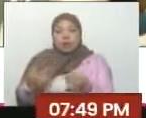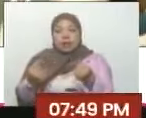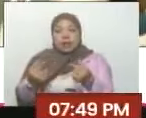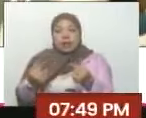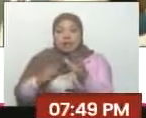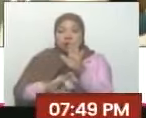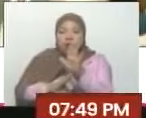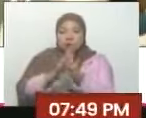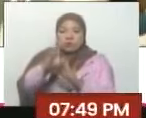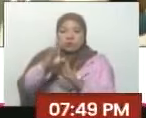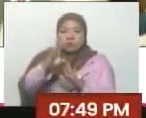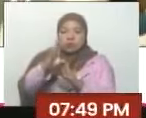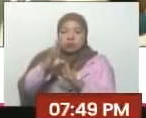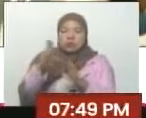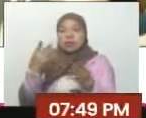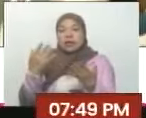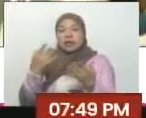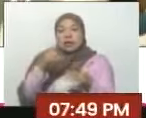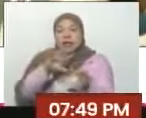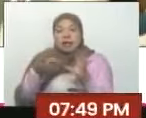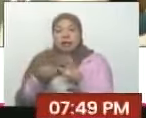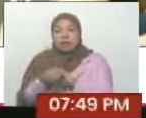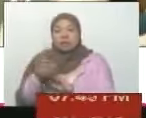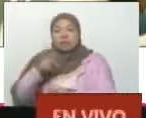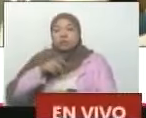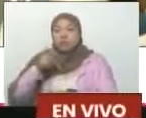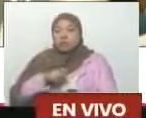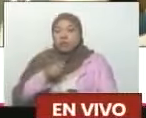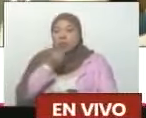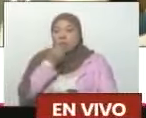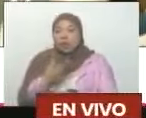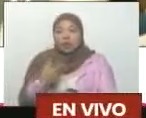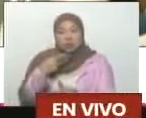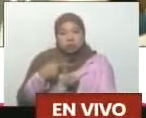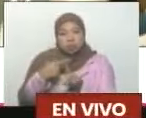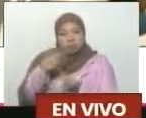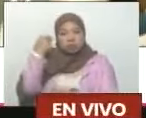hicimos los cambios que había que hacer y resultaron ser exitosos